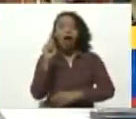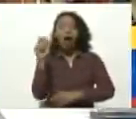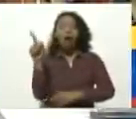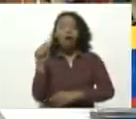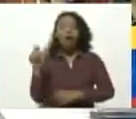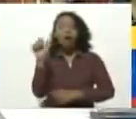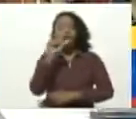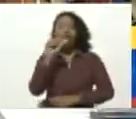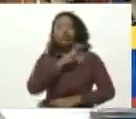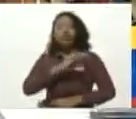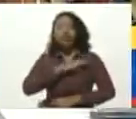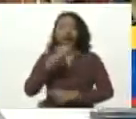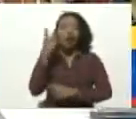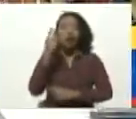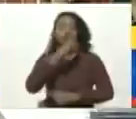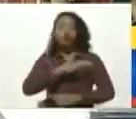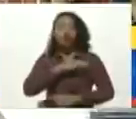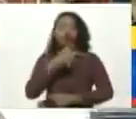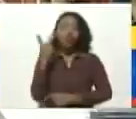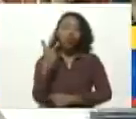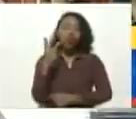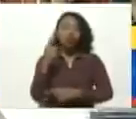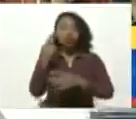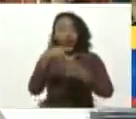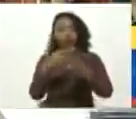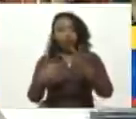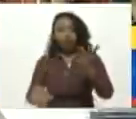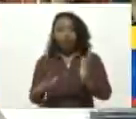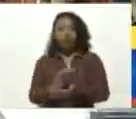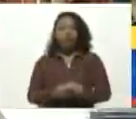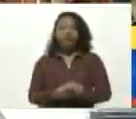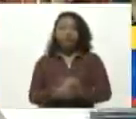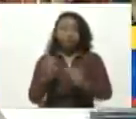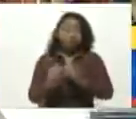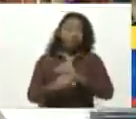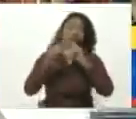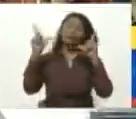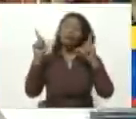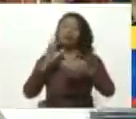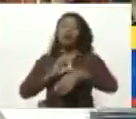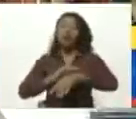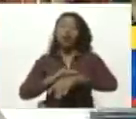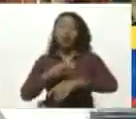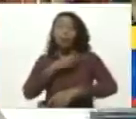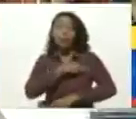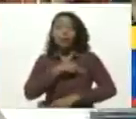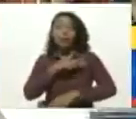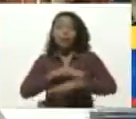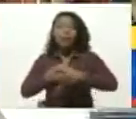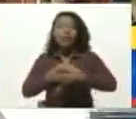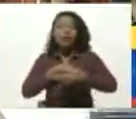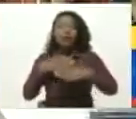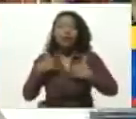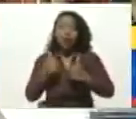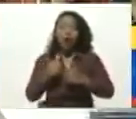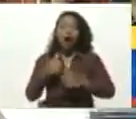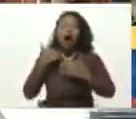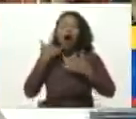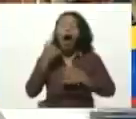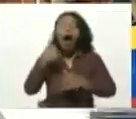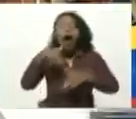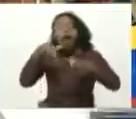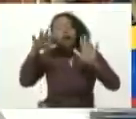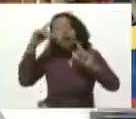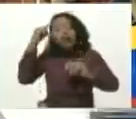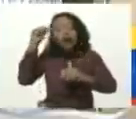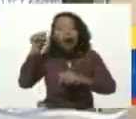Soberana Plus, etcétera. Impresionante, doctor Alvarado. Algún día Venezuela tiene que